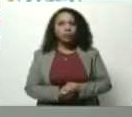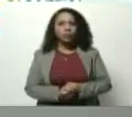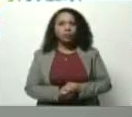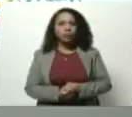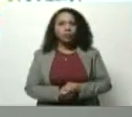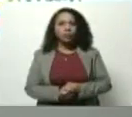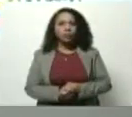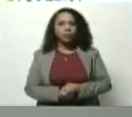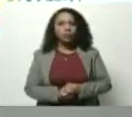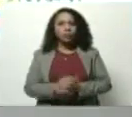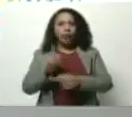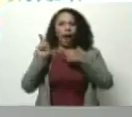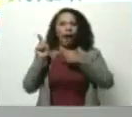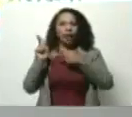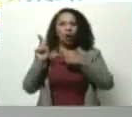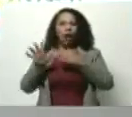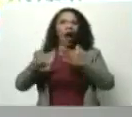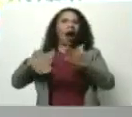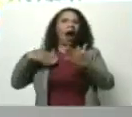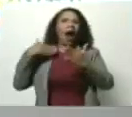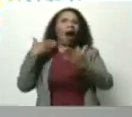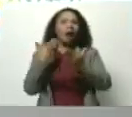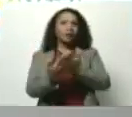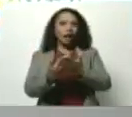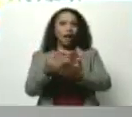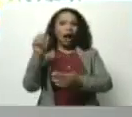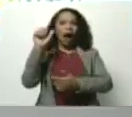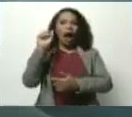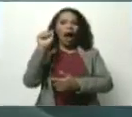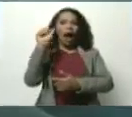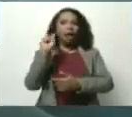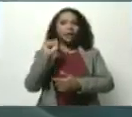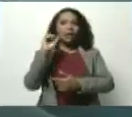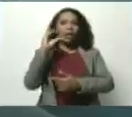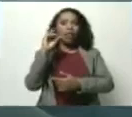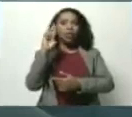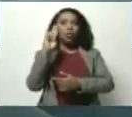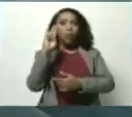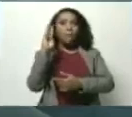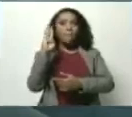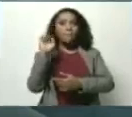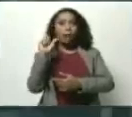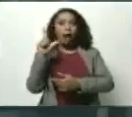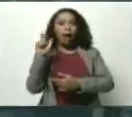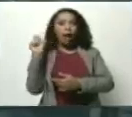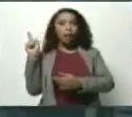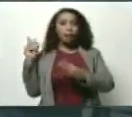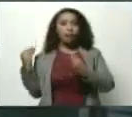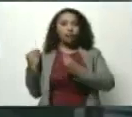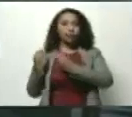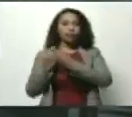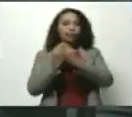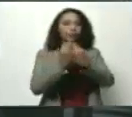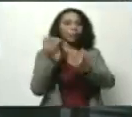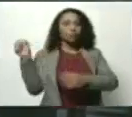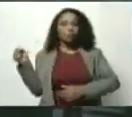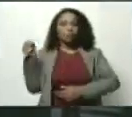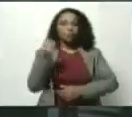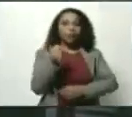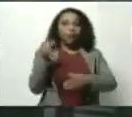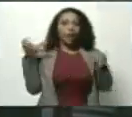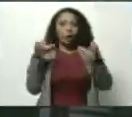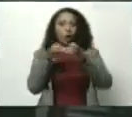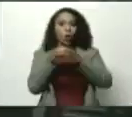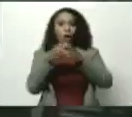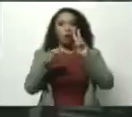esto fue hasta que asdrúbal me llevó a una reunión y una presentación